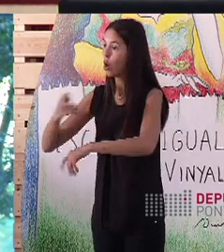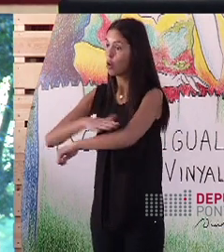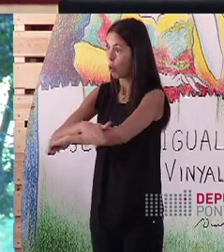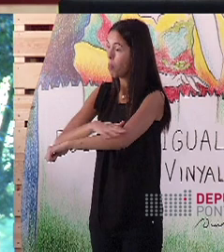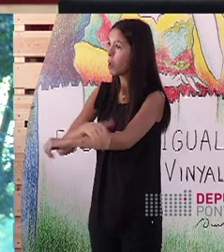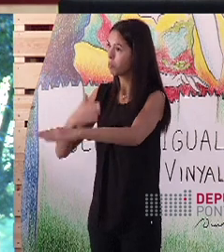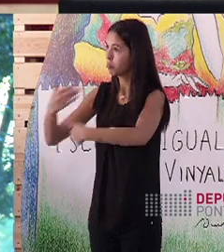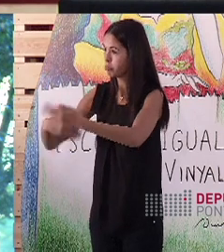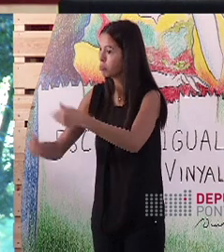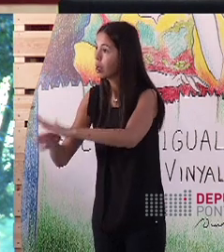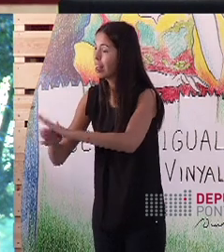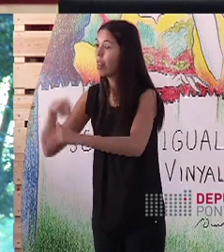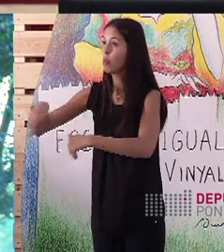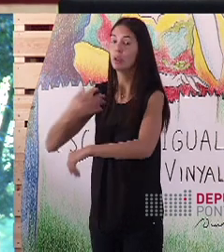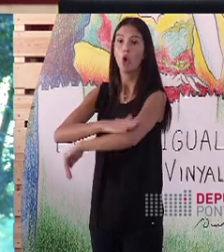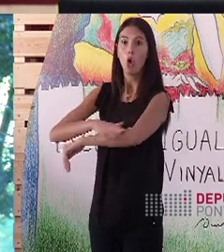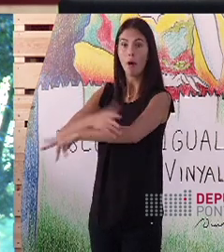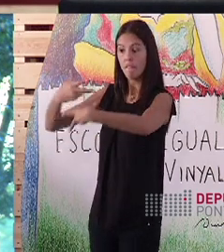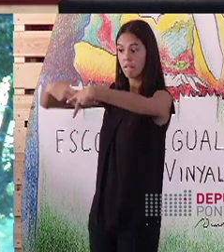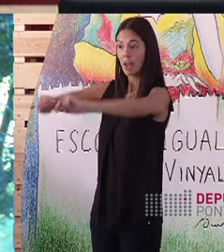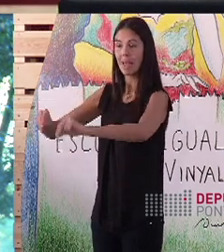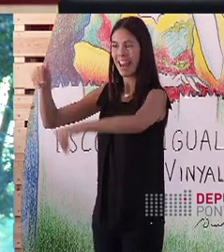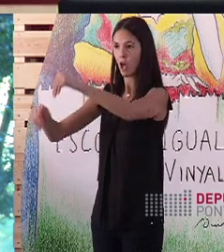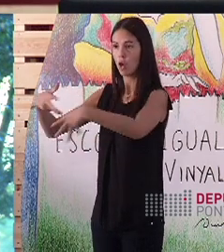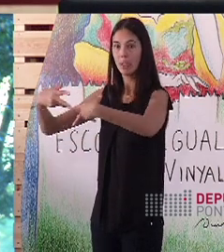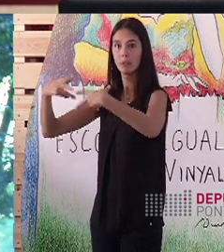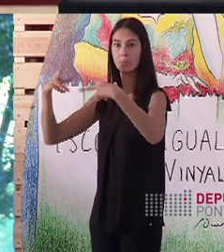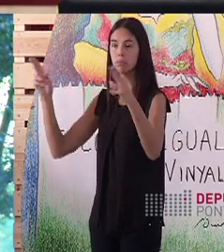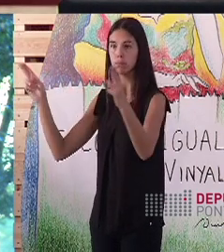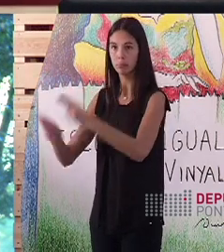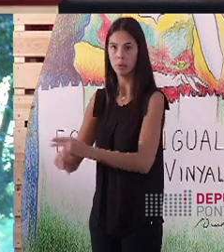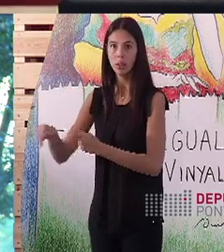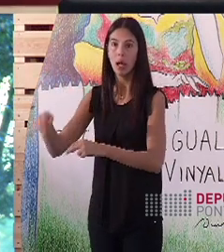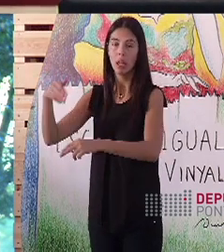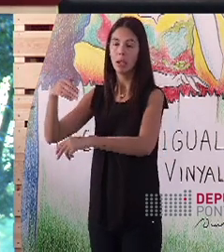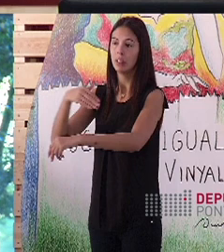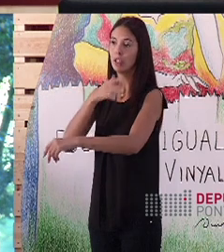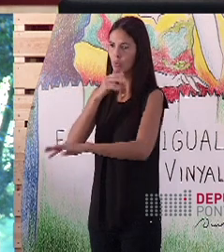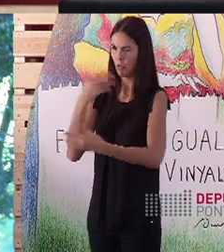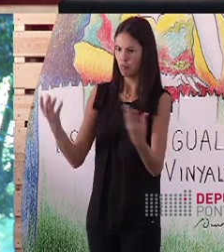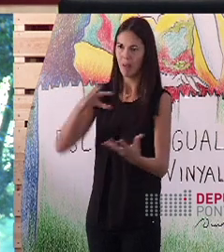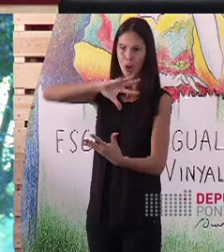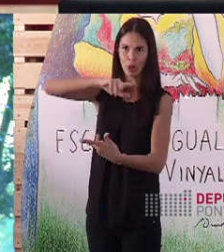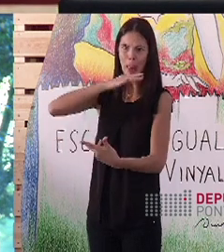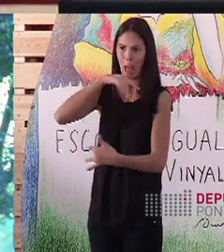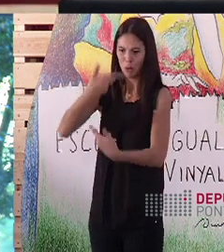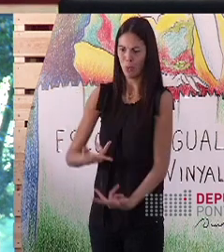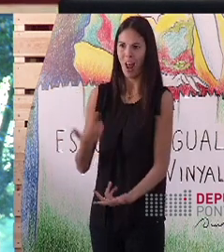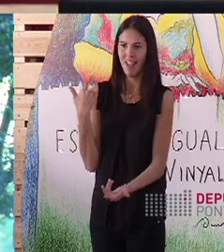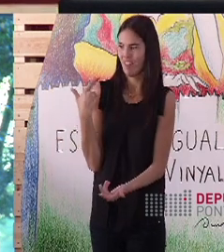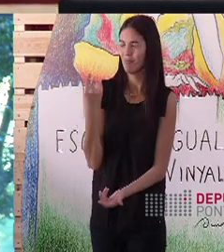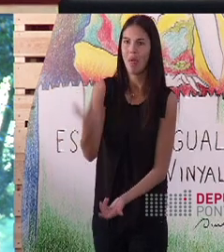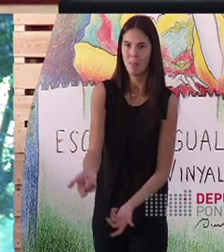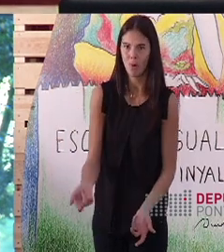gobierno perdió las elecciones, esto es una noticia de ahora mismo, ¿eh? O sea, de anoche. Anoche